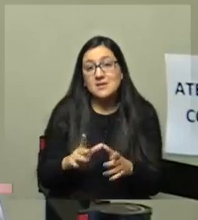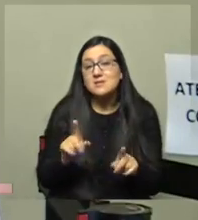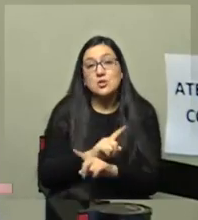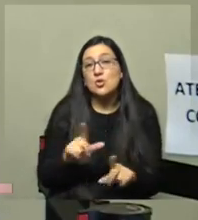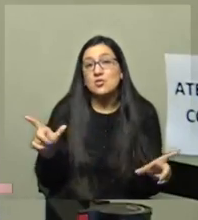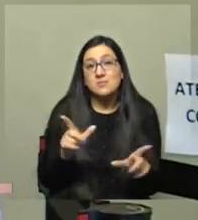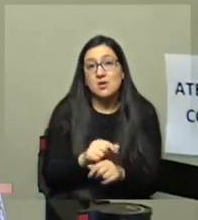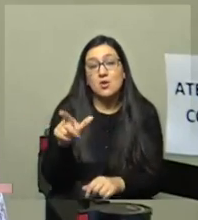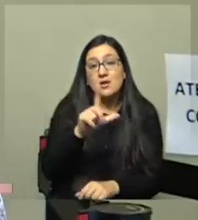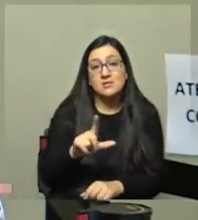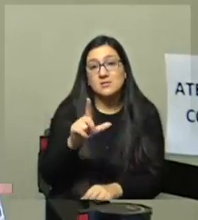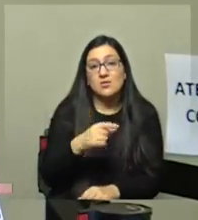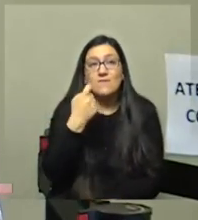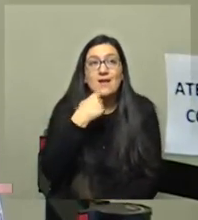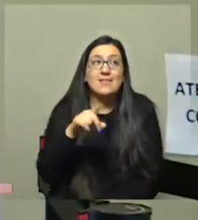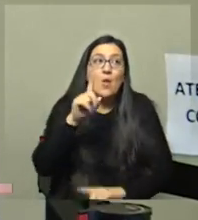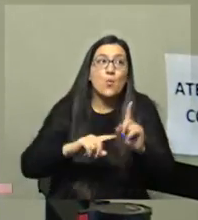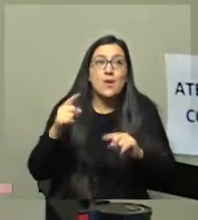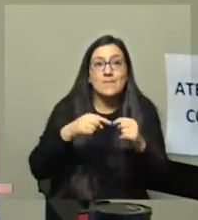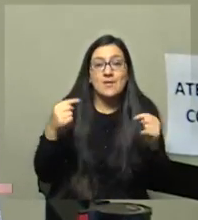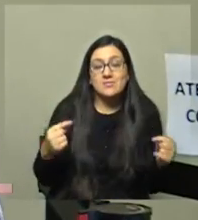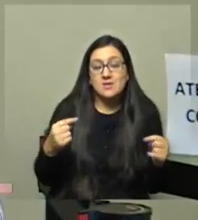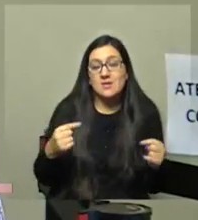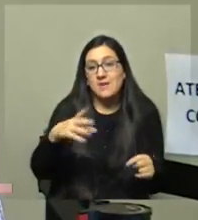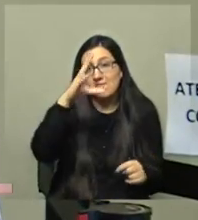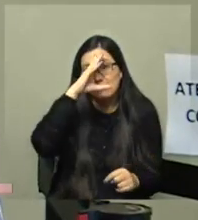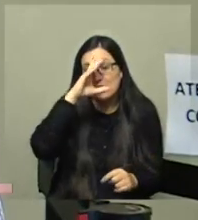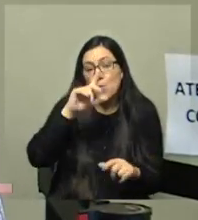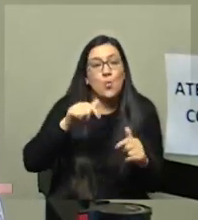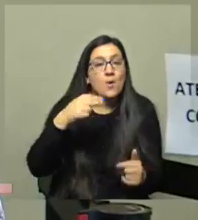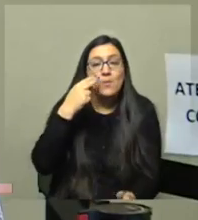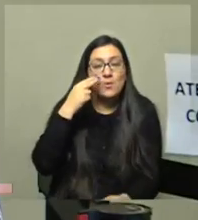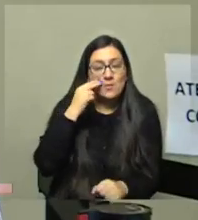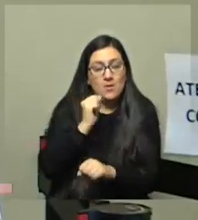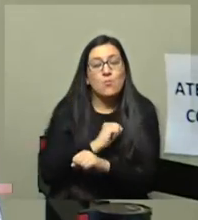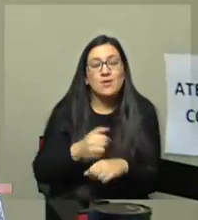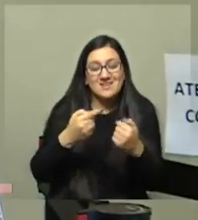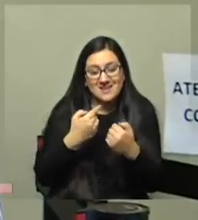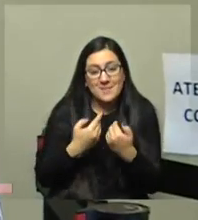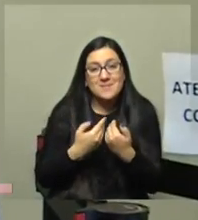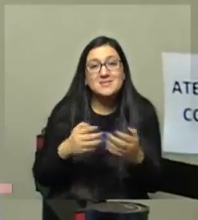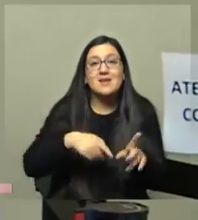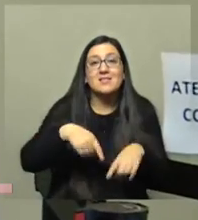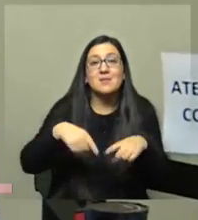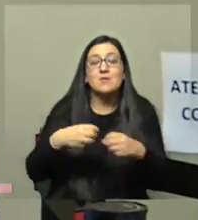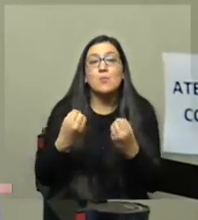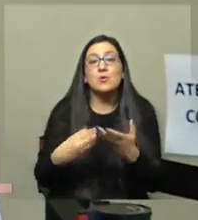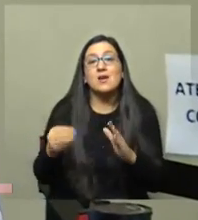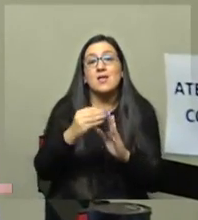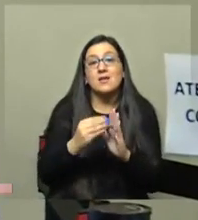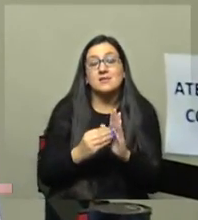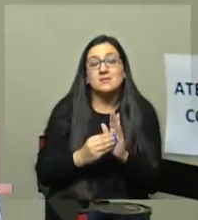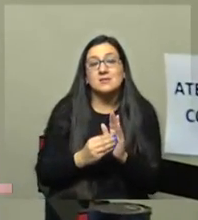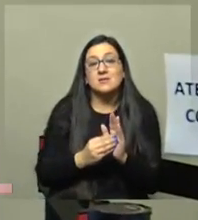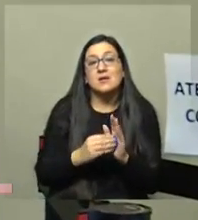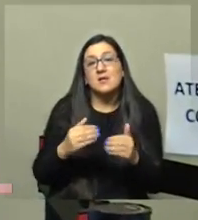terminado el bachillerato, les queda todavía alguna previa para febrero, no hay problema, pueden iniciar el trámite porque la inscripción la entregan en